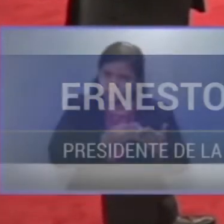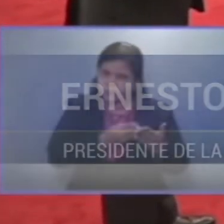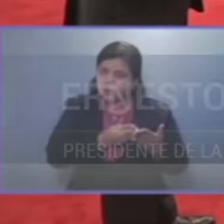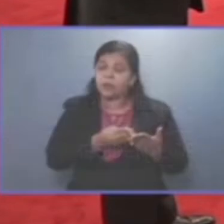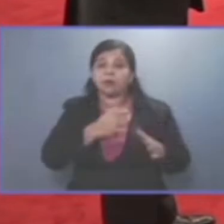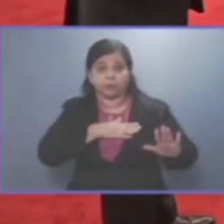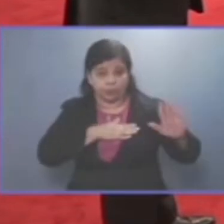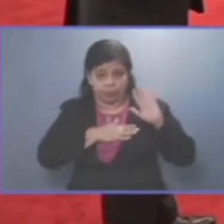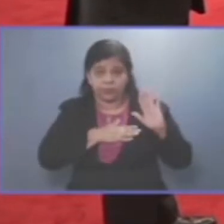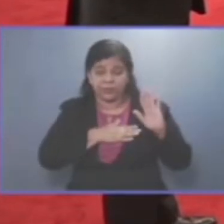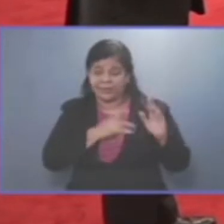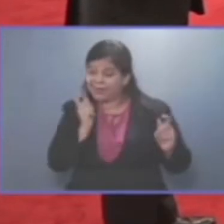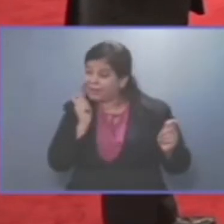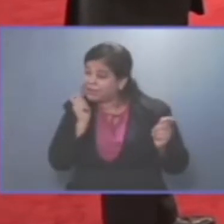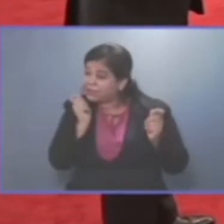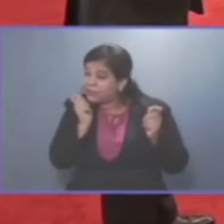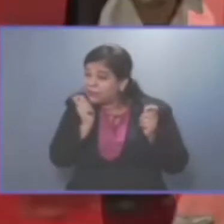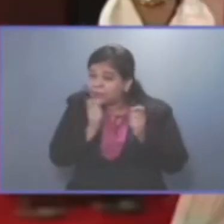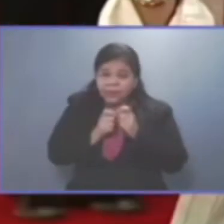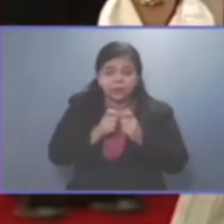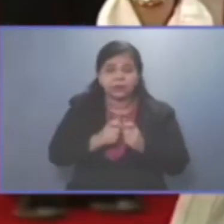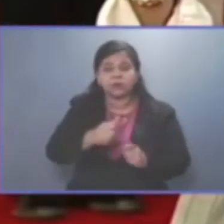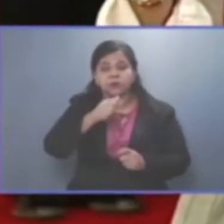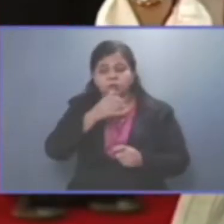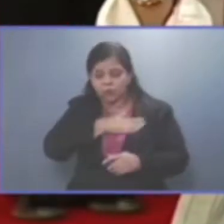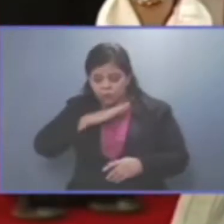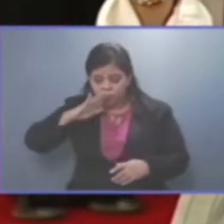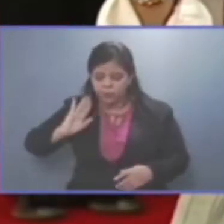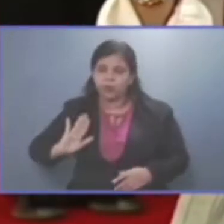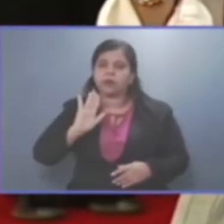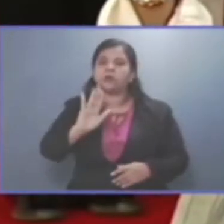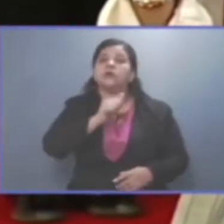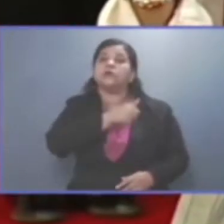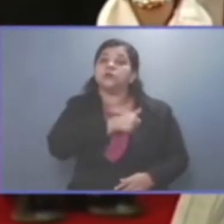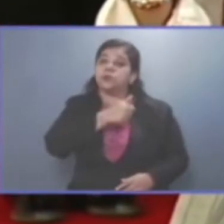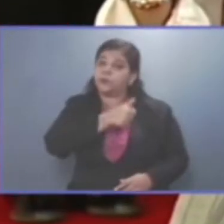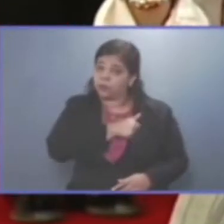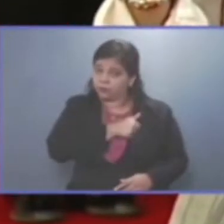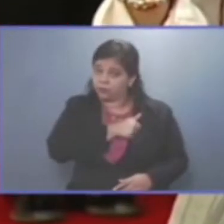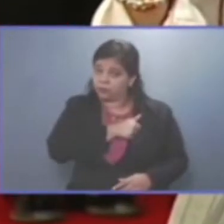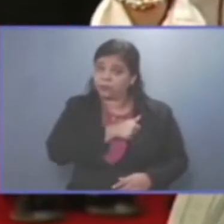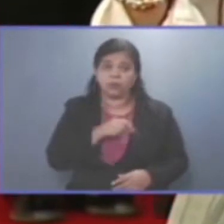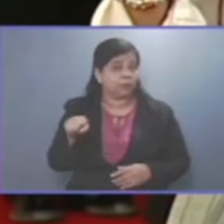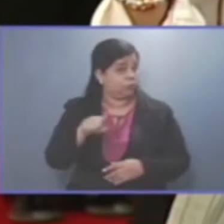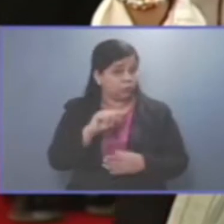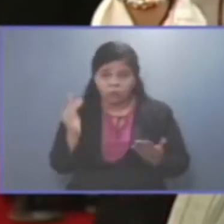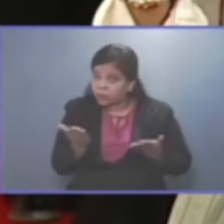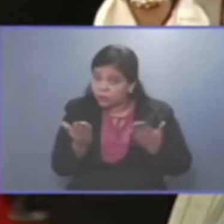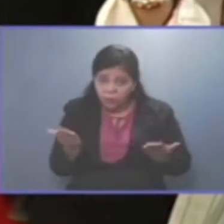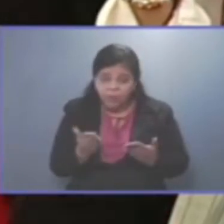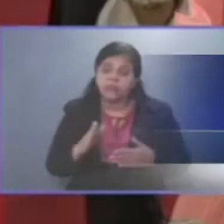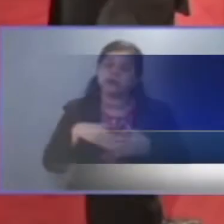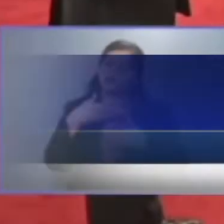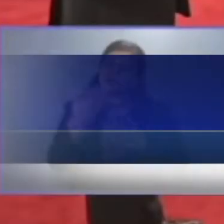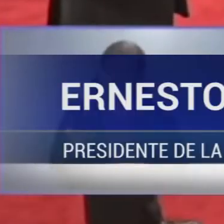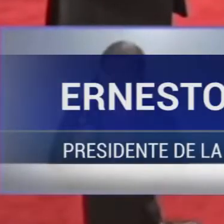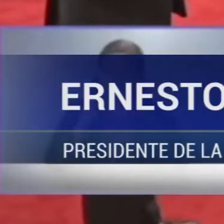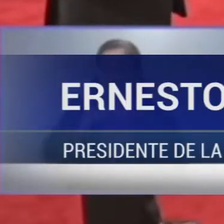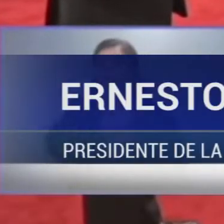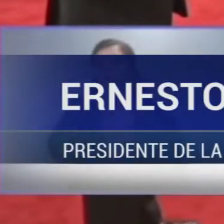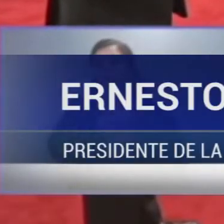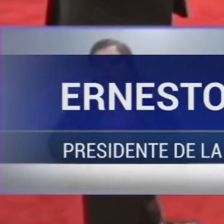además el exacto cumplimiento de los deberes que el cargo os imponga, por cuya infracción seréis